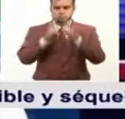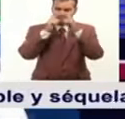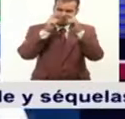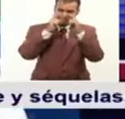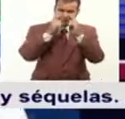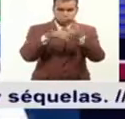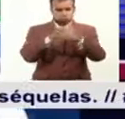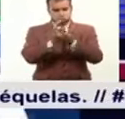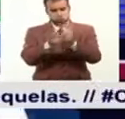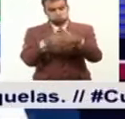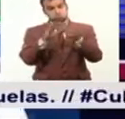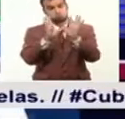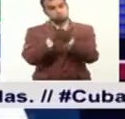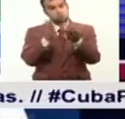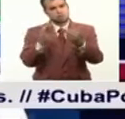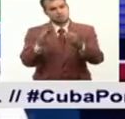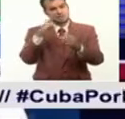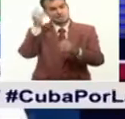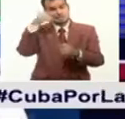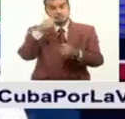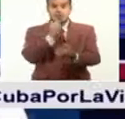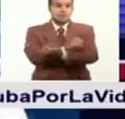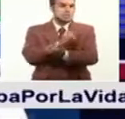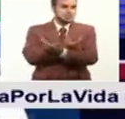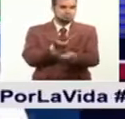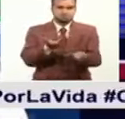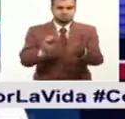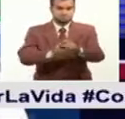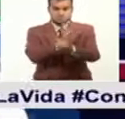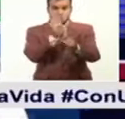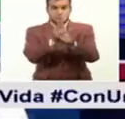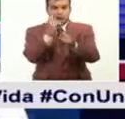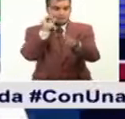lo riesgoso que está teniendo la evolución de la enfermedad.